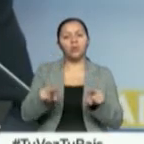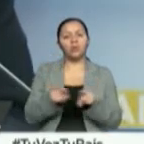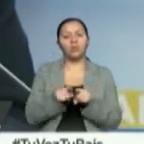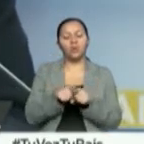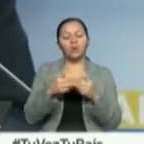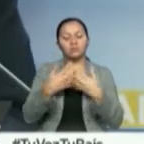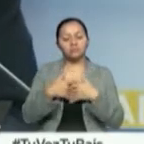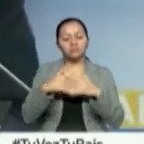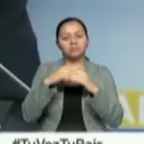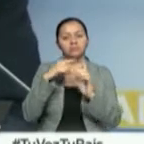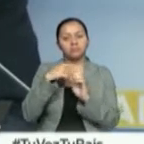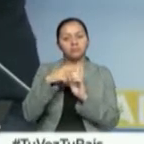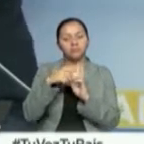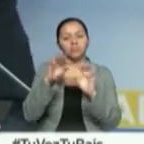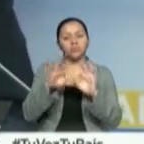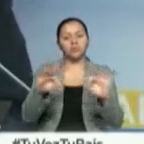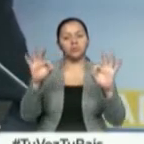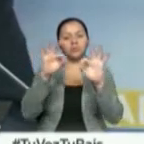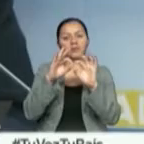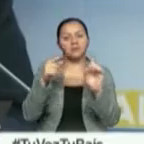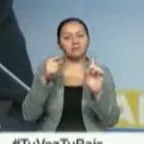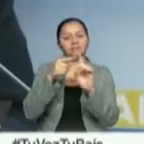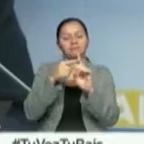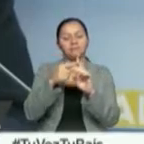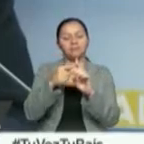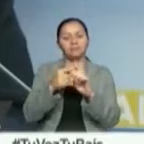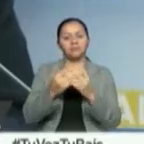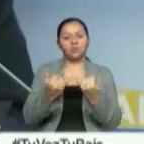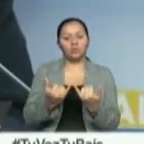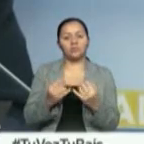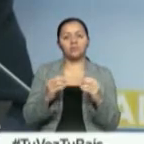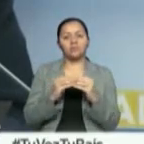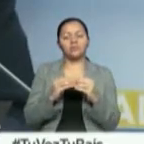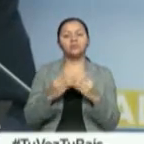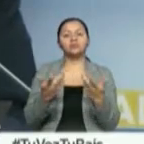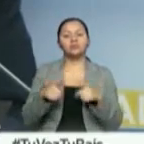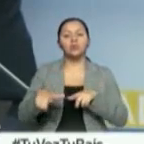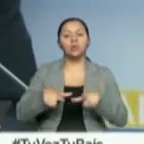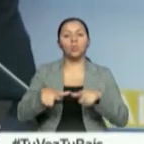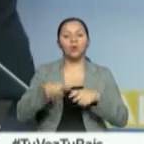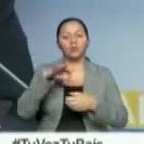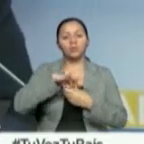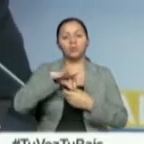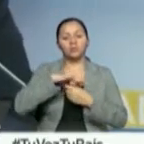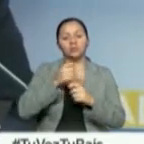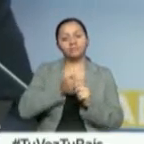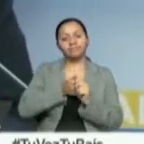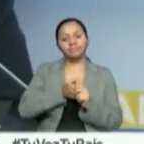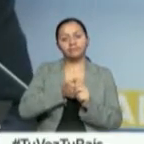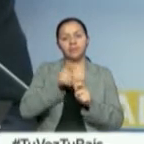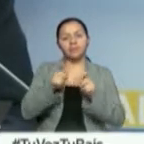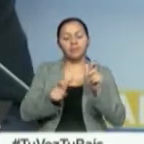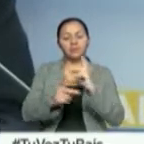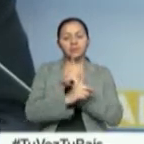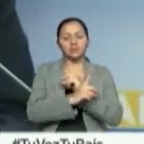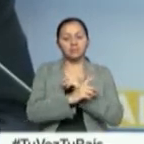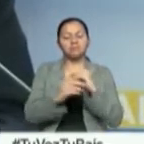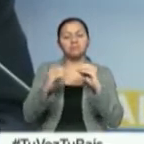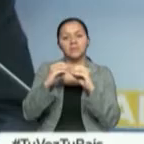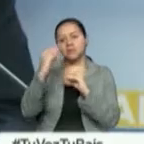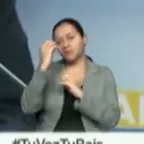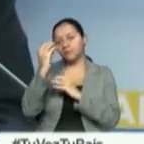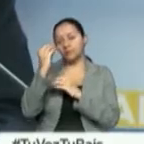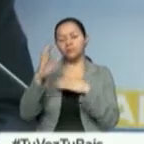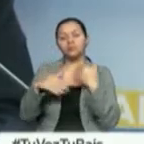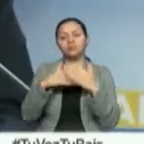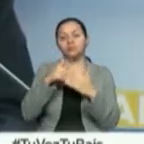parte de algo tan importante incluso estando presentes en los en los recintos de votación acompañando a las personas con discapacidad y dando información